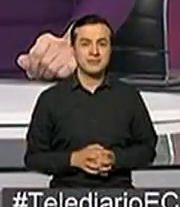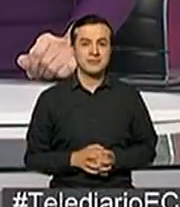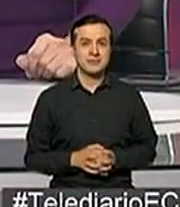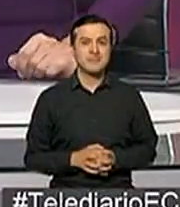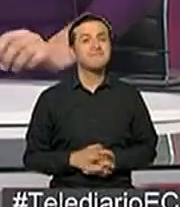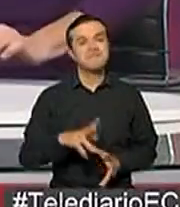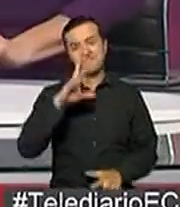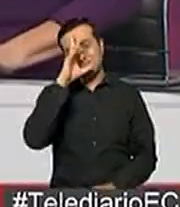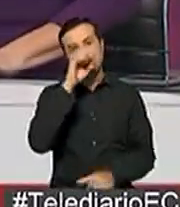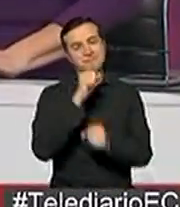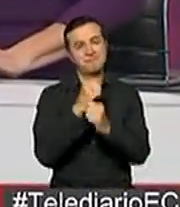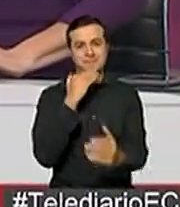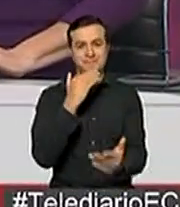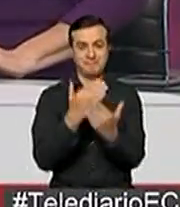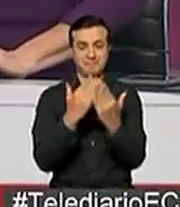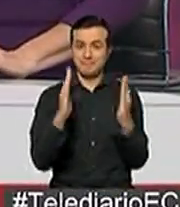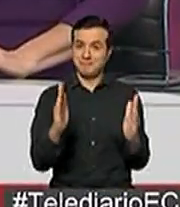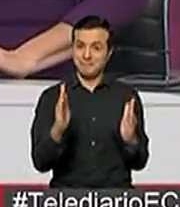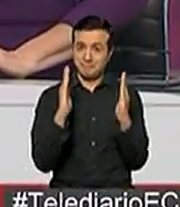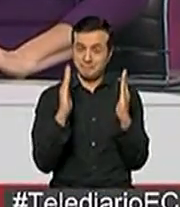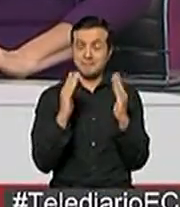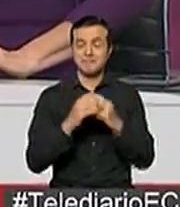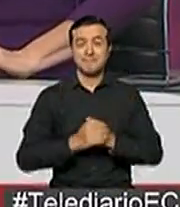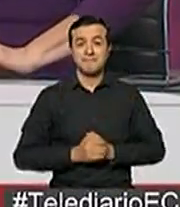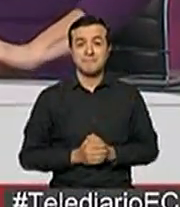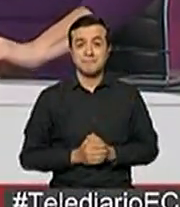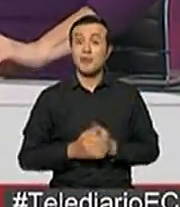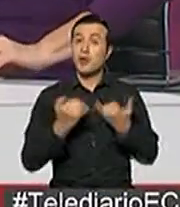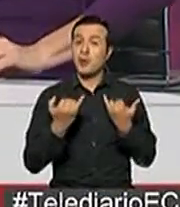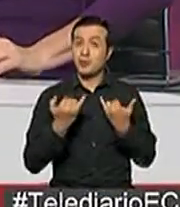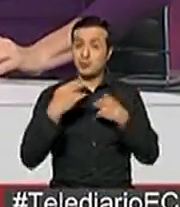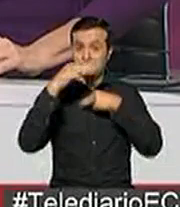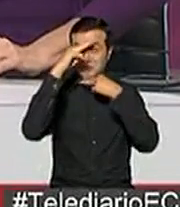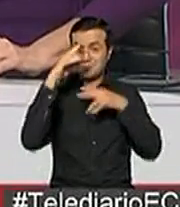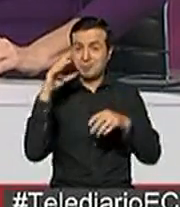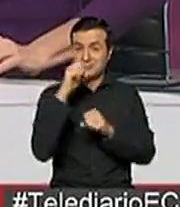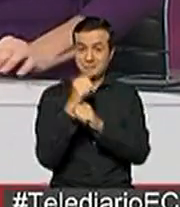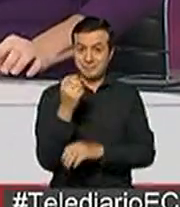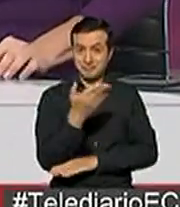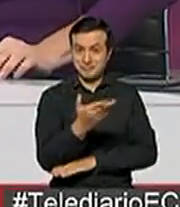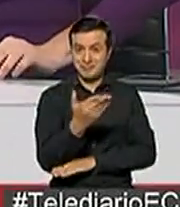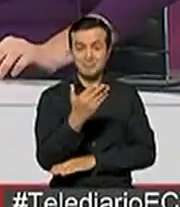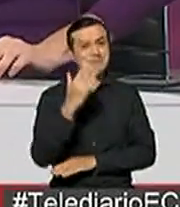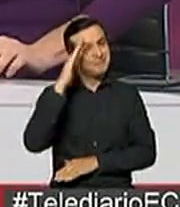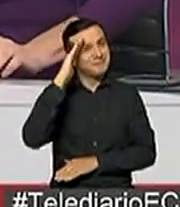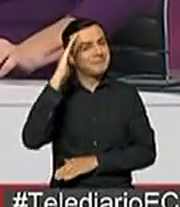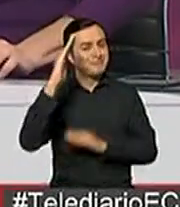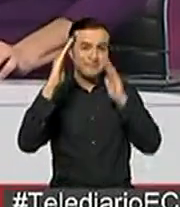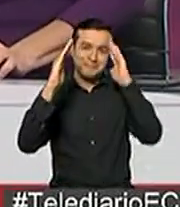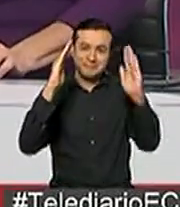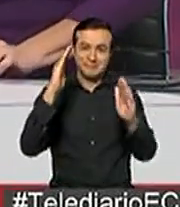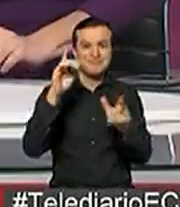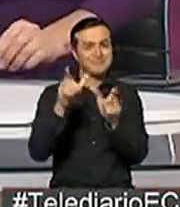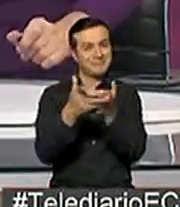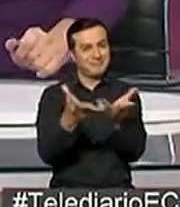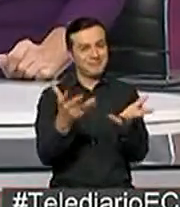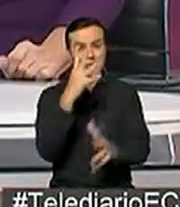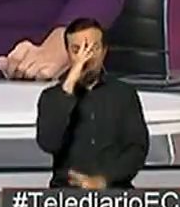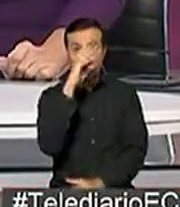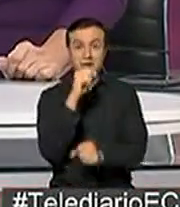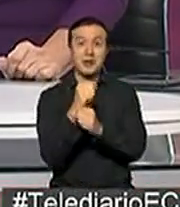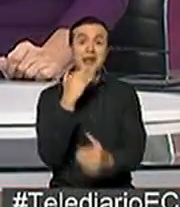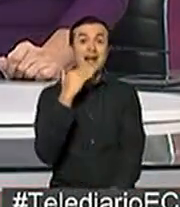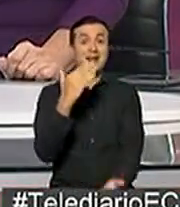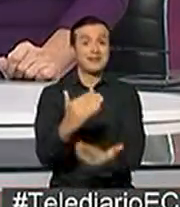muy buenas noches y gracias por acompañarnos en telediario estelar fabricio cómo estás y gracias maría del carmen amigos y evidentes buenas noches gracias